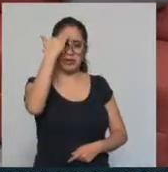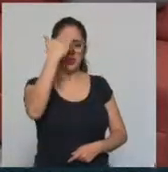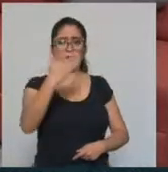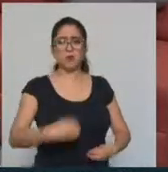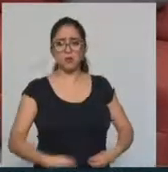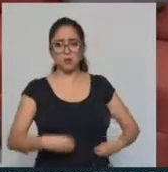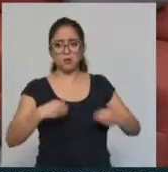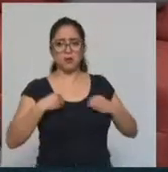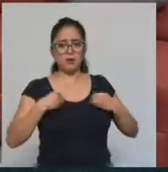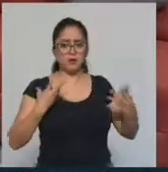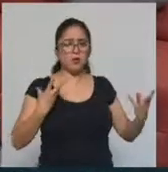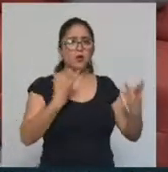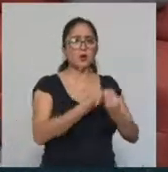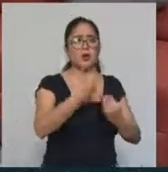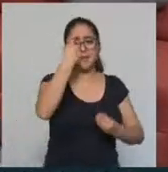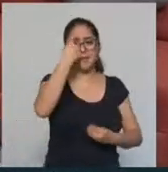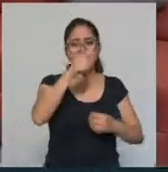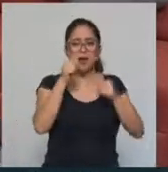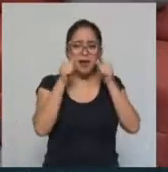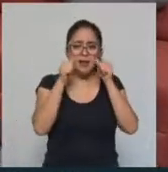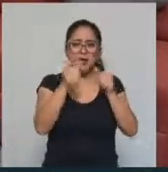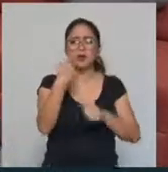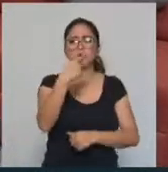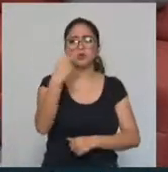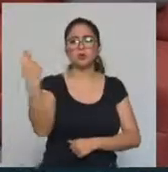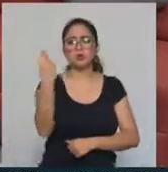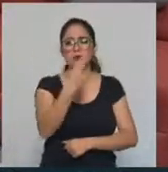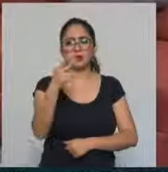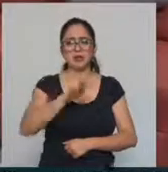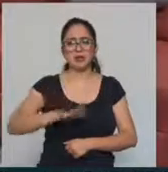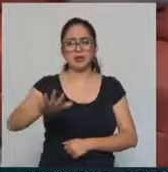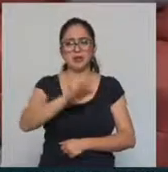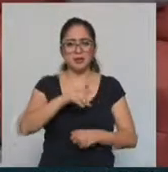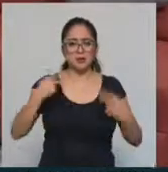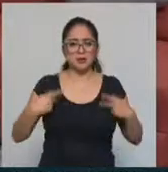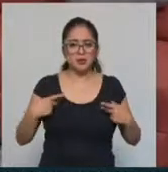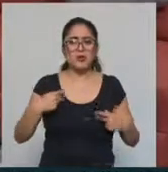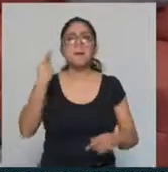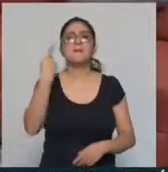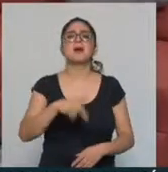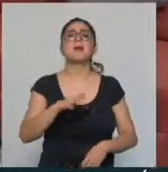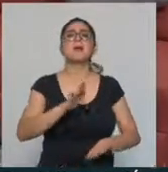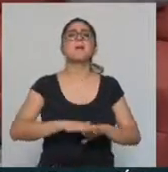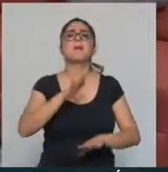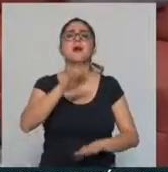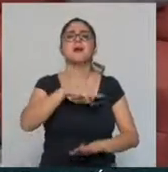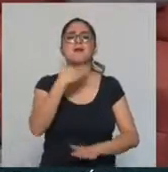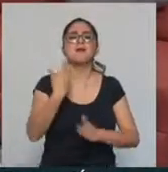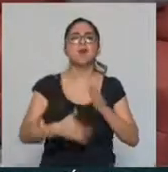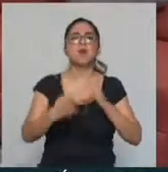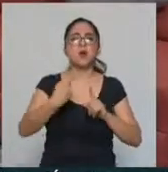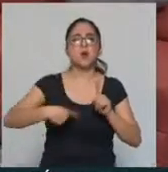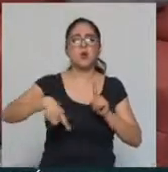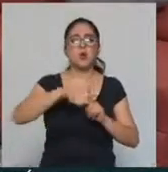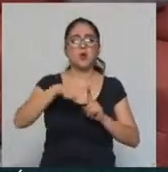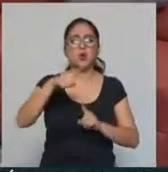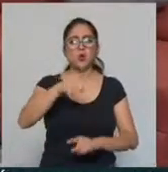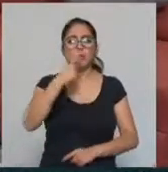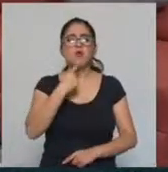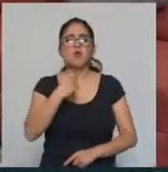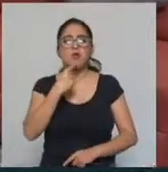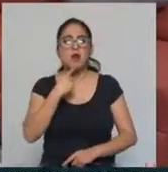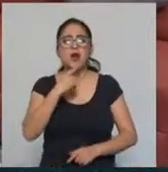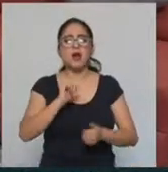atender las necesidades de los demás. Isaac, finalmente, ¿qué le hace falta a la Cruz Roja para que pues sea una